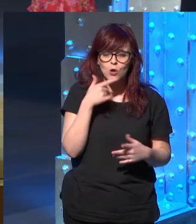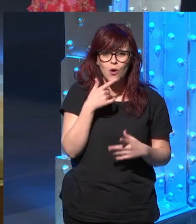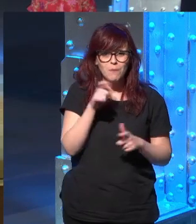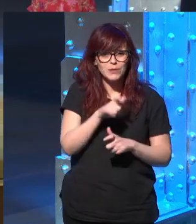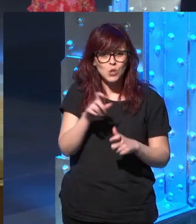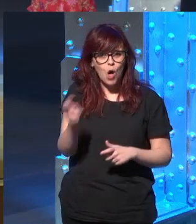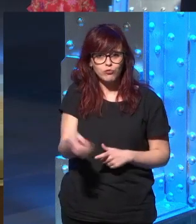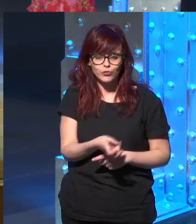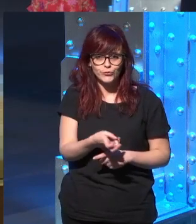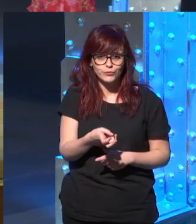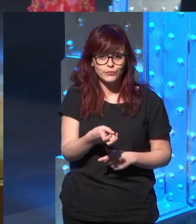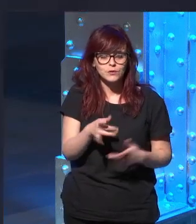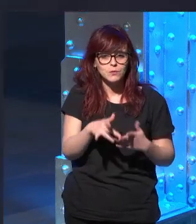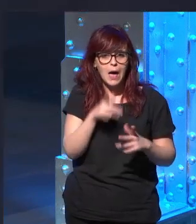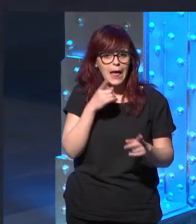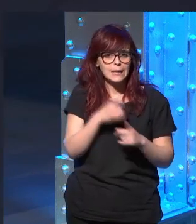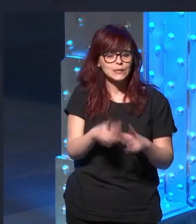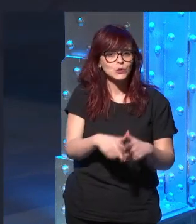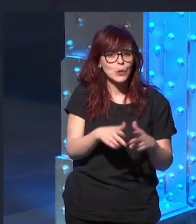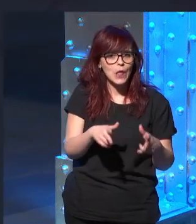gente, es una cosa antisocial.